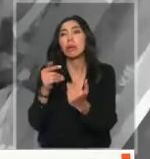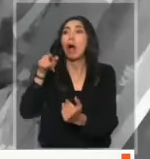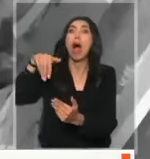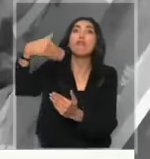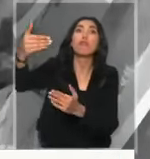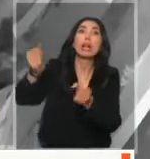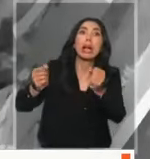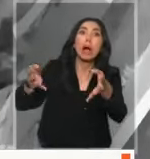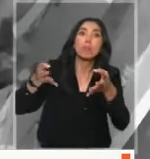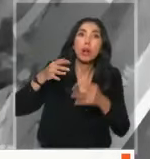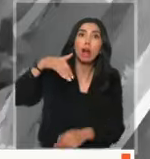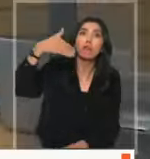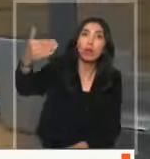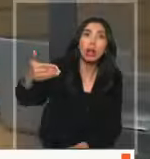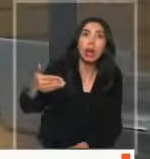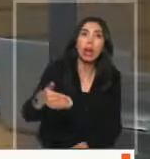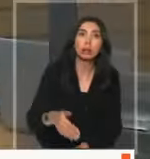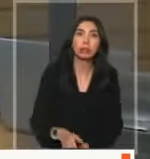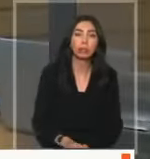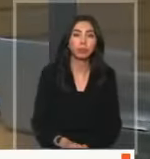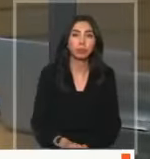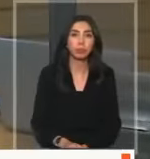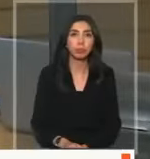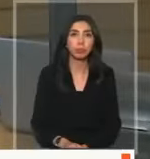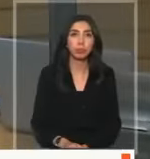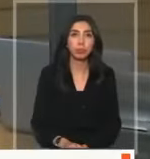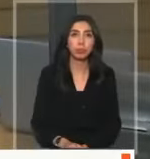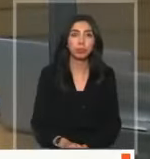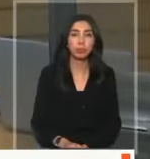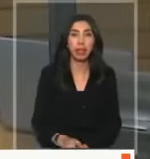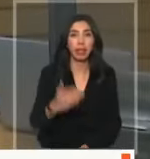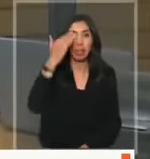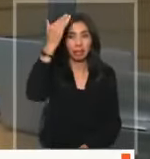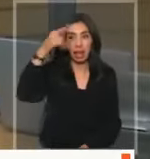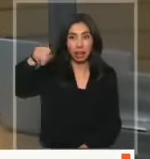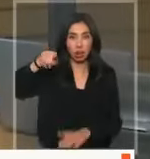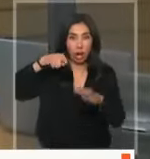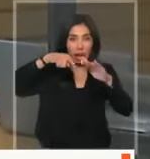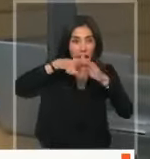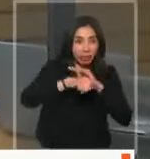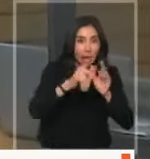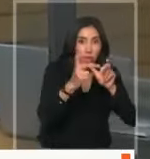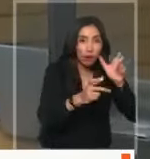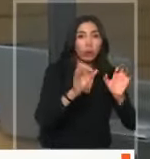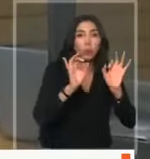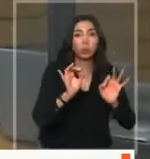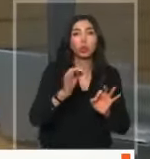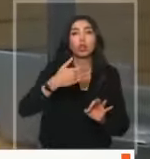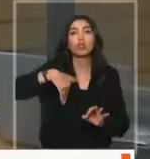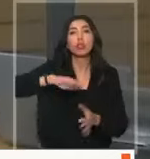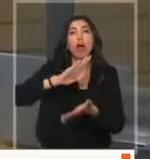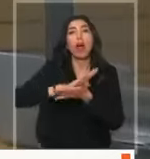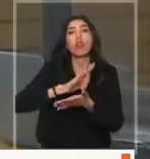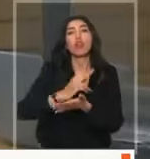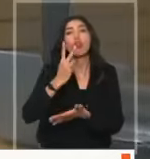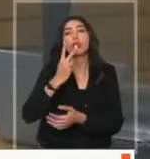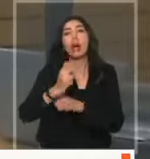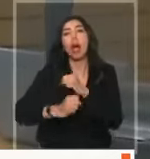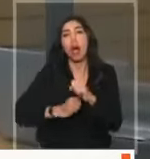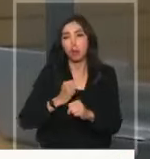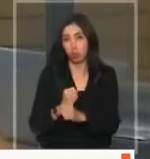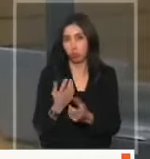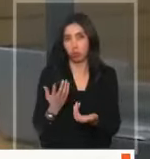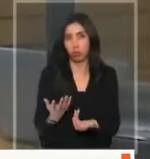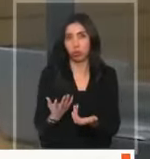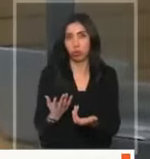Dile que necesitamos que se pongan en la escalera. Hermano, ¿dónde está la cuna? Que el día que nos entraron a robar, cumplíamos 2 años de vida. Entonces yo